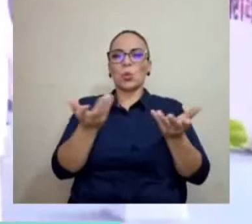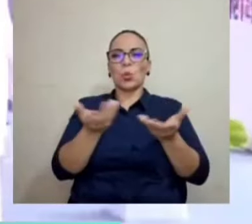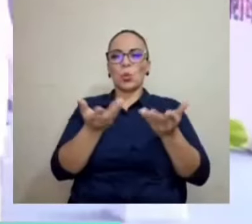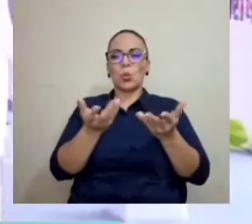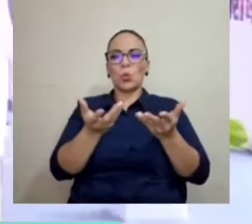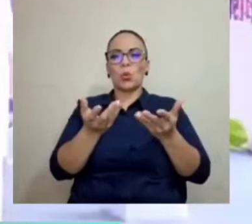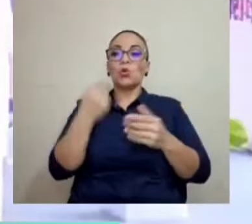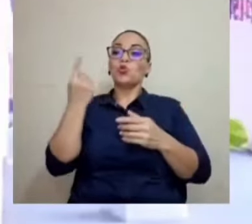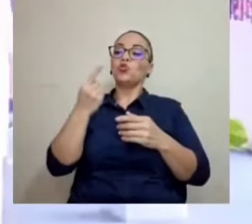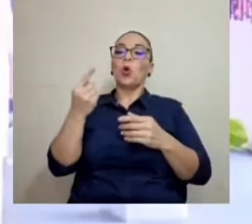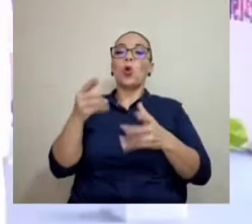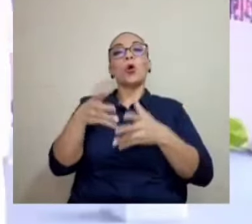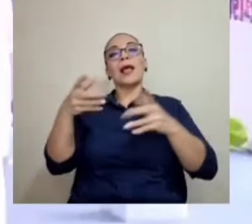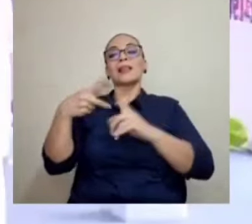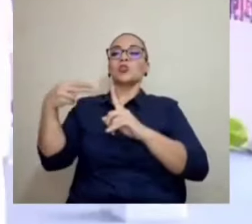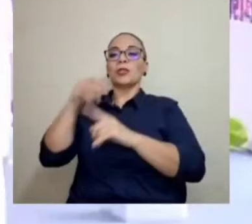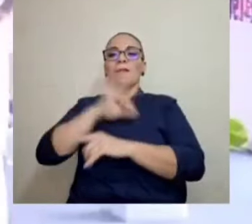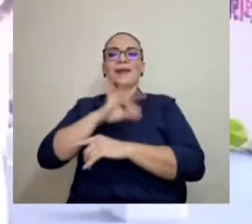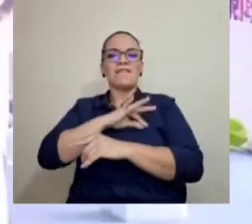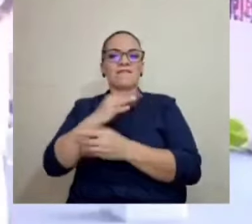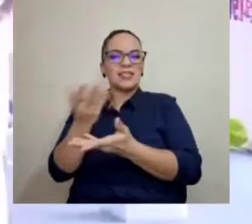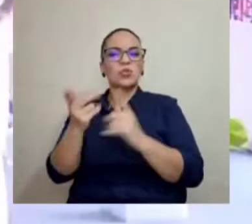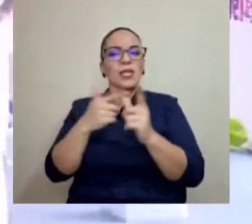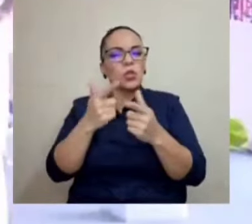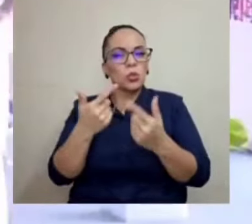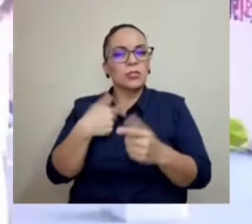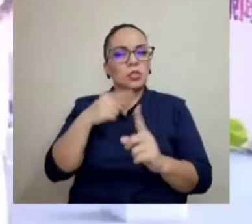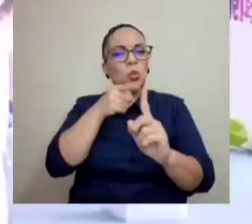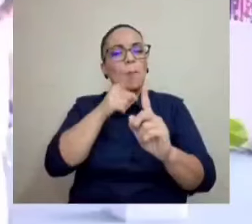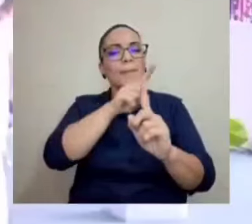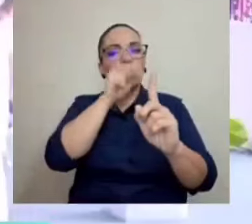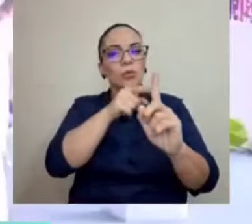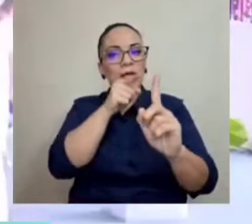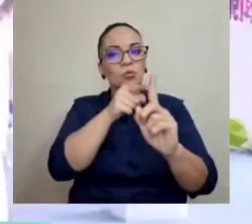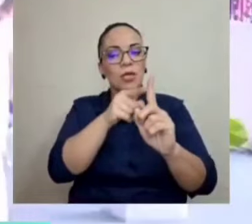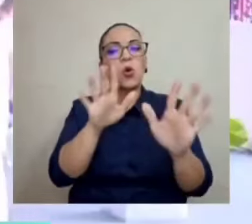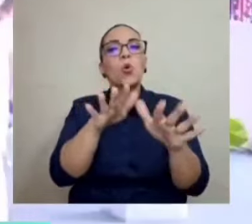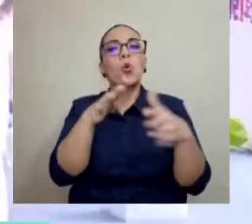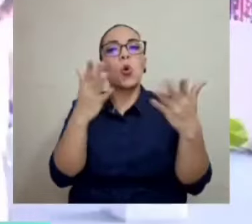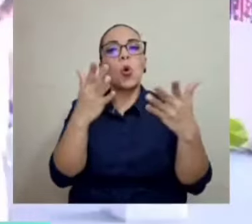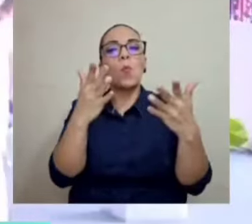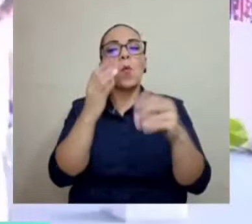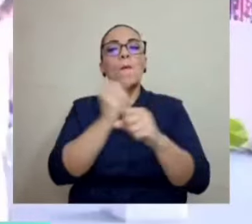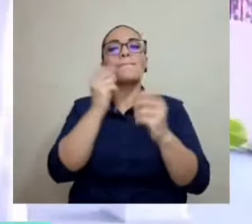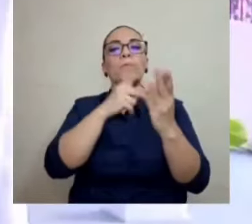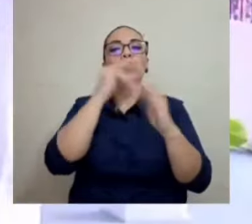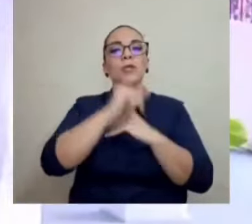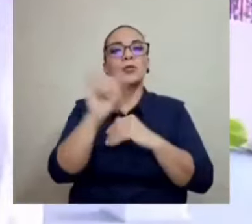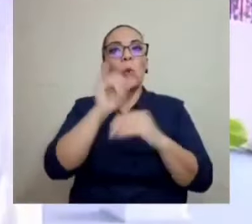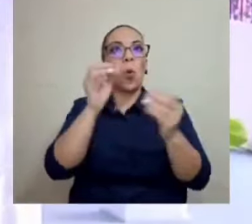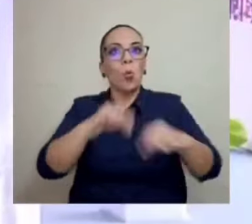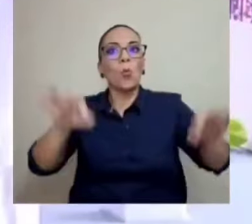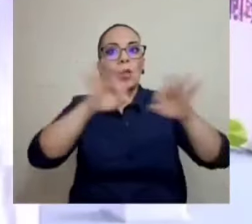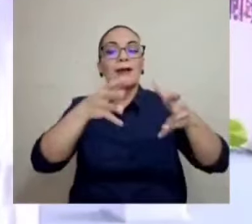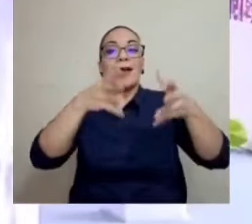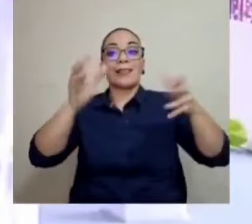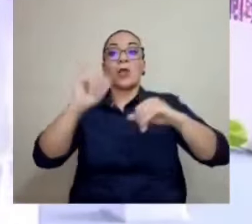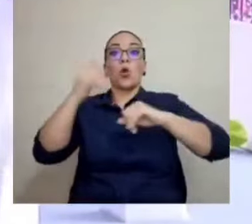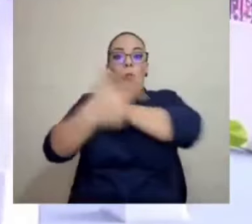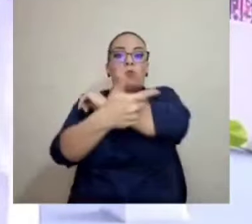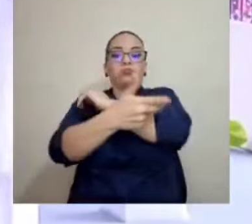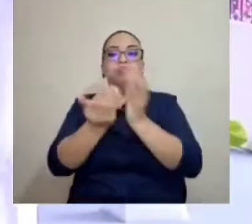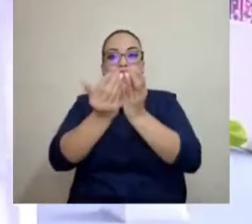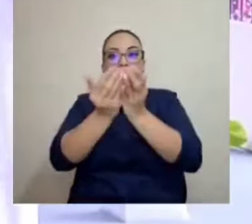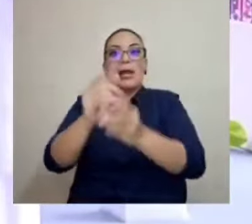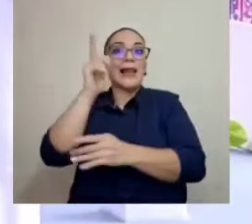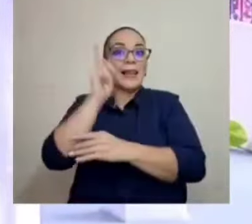grandes cadenas hoteleras. Entonces, yo lo que quiero preguntarle a usted es cómo hacer un proyecto igual de importante como la Marina de Limón para